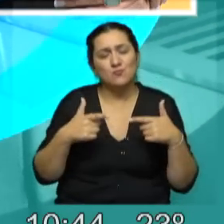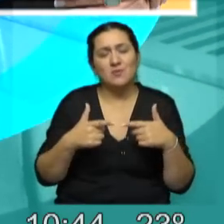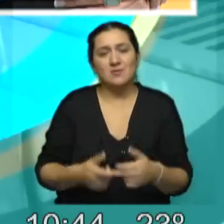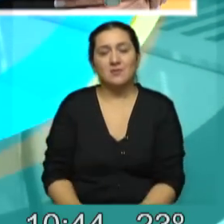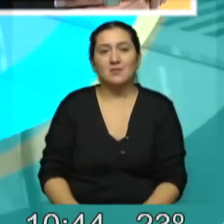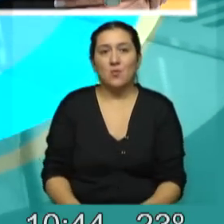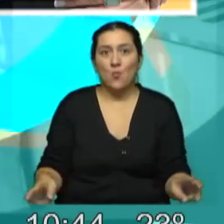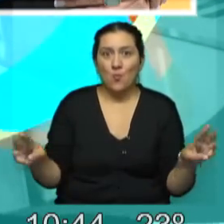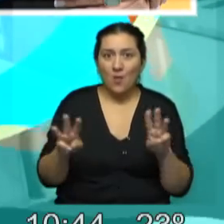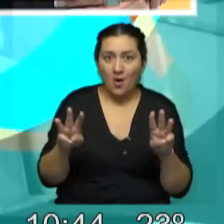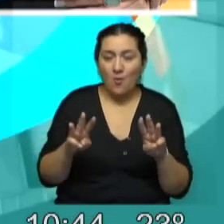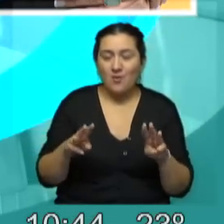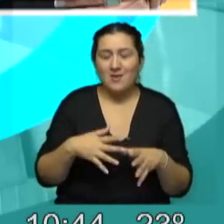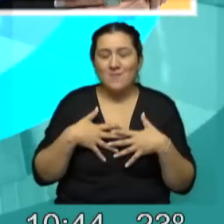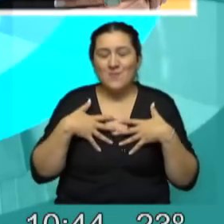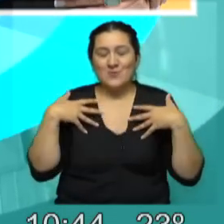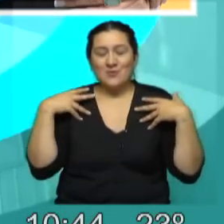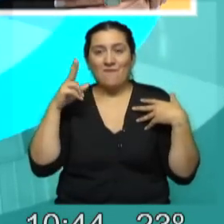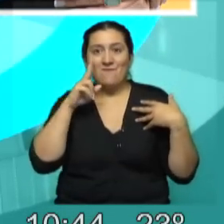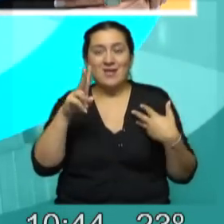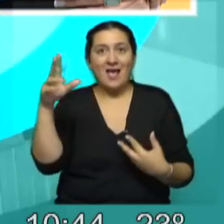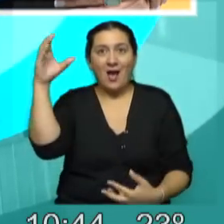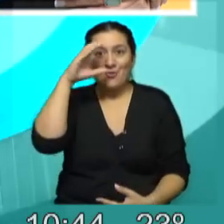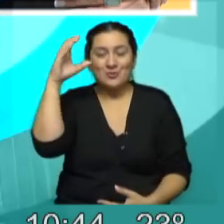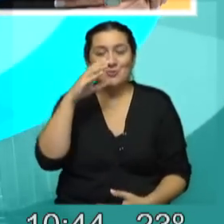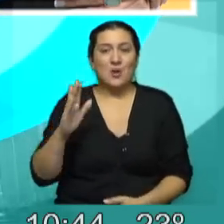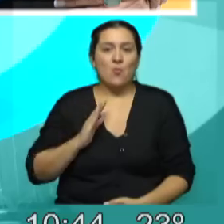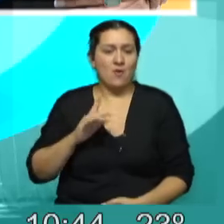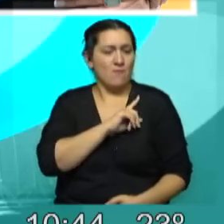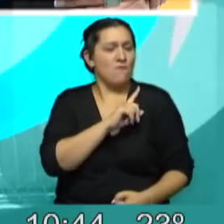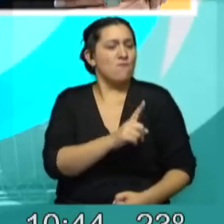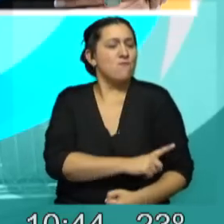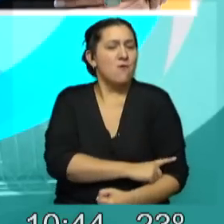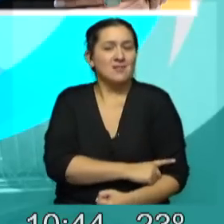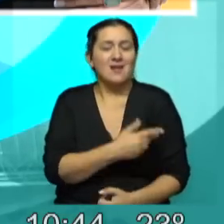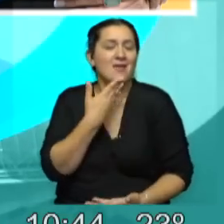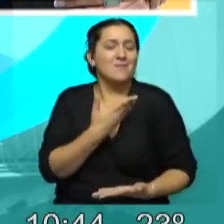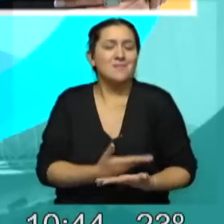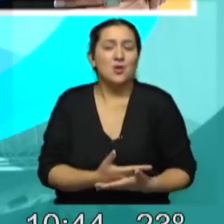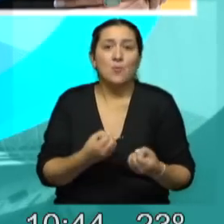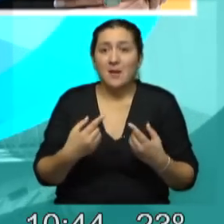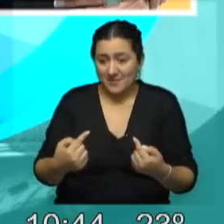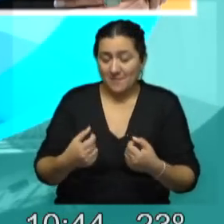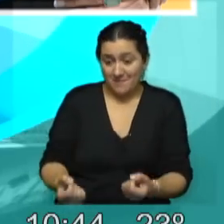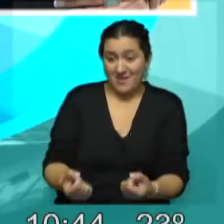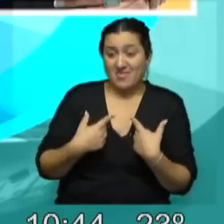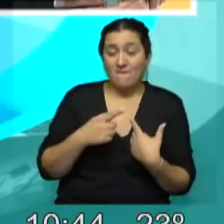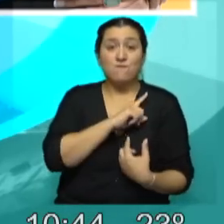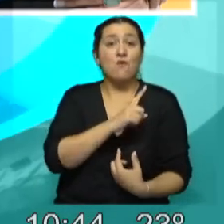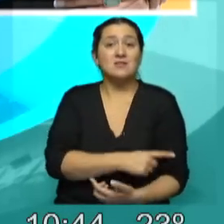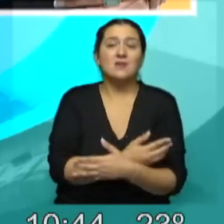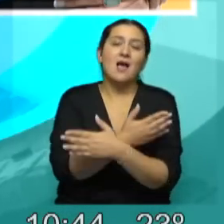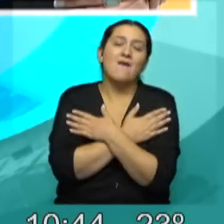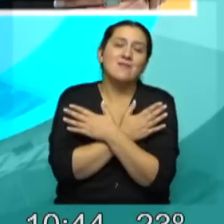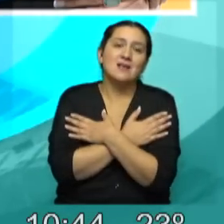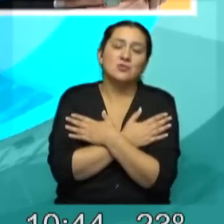Guau Qué emoción ver a Carolina cosa es una mujer con mucha fuerza y ganas de hacer el bien la admiro porque a mí también me da fuerzas un abrazo soy María